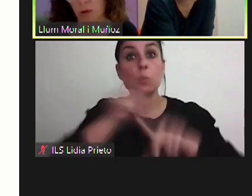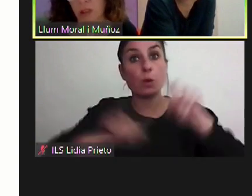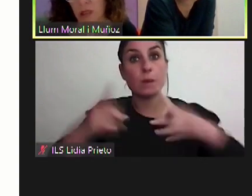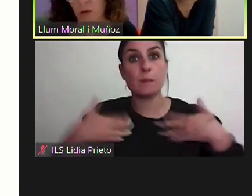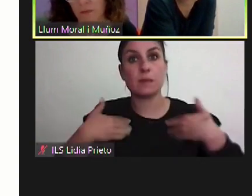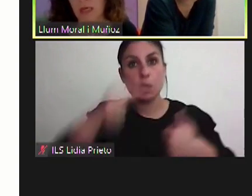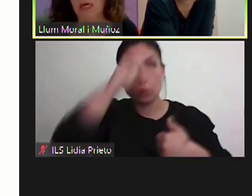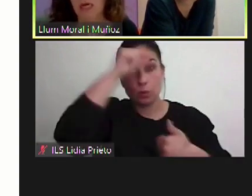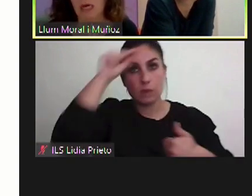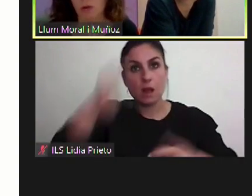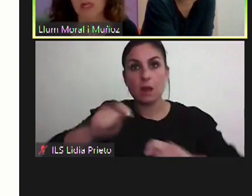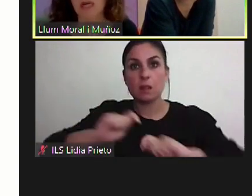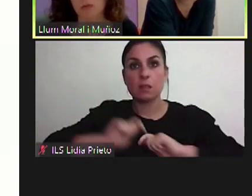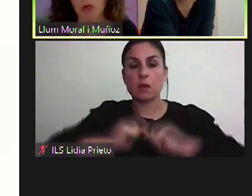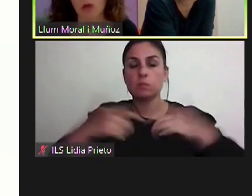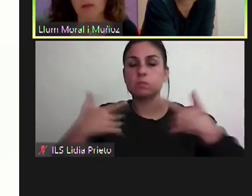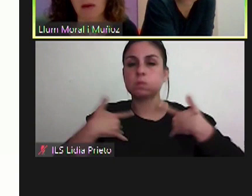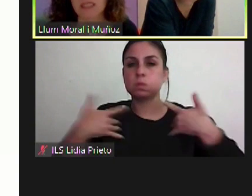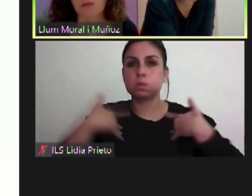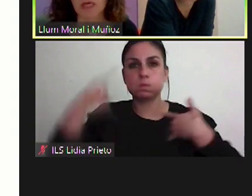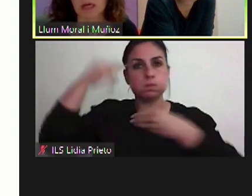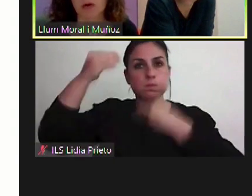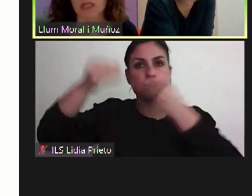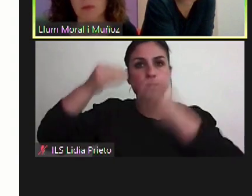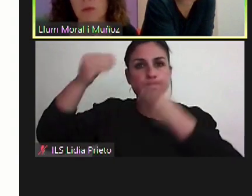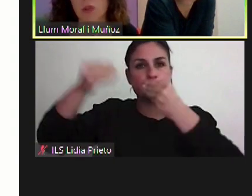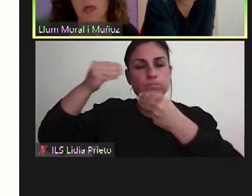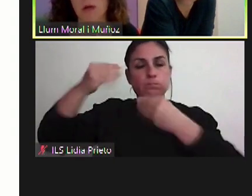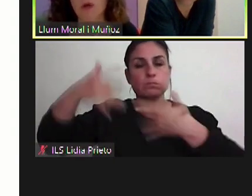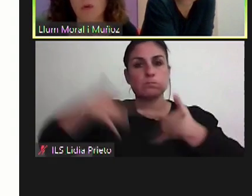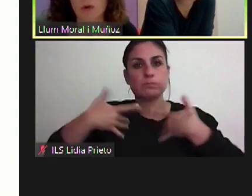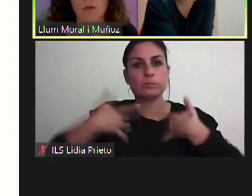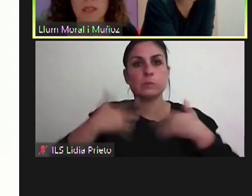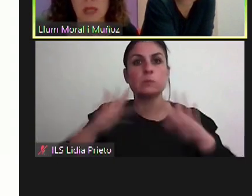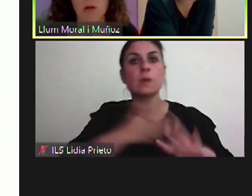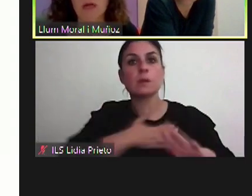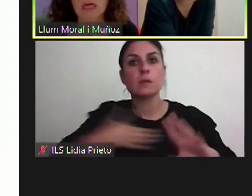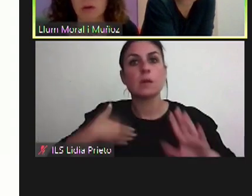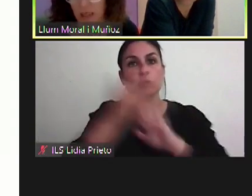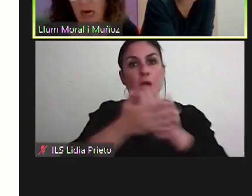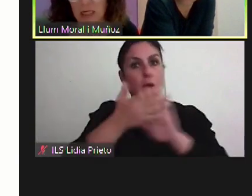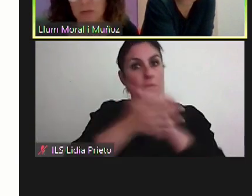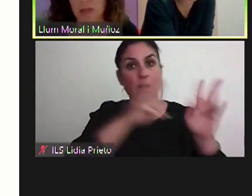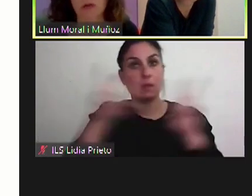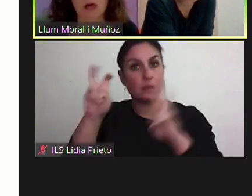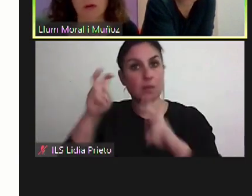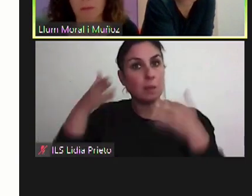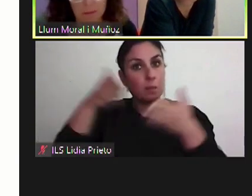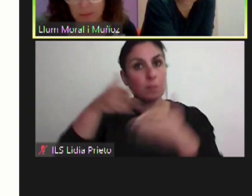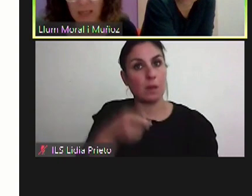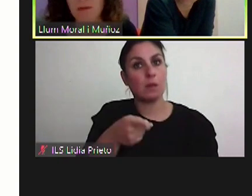mucho sufrimiento psíquico. Entonces queríamos ponerlo encima de la mesa, porque creo que sí que podemos tener una conversación al